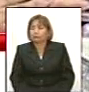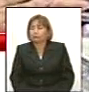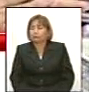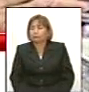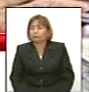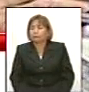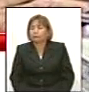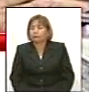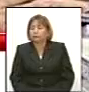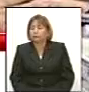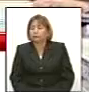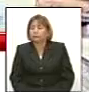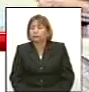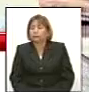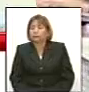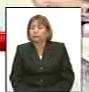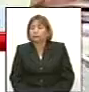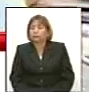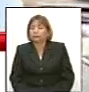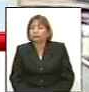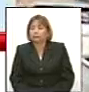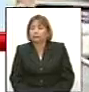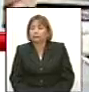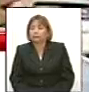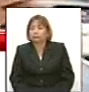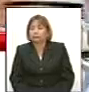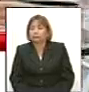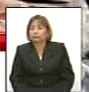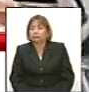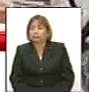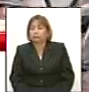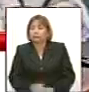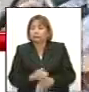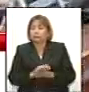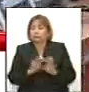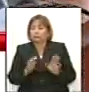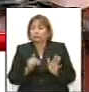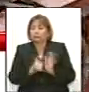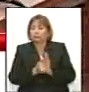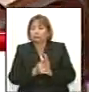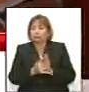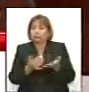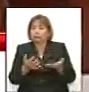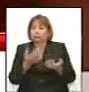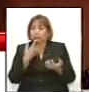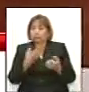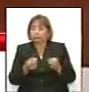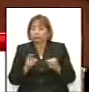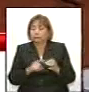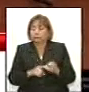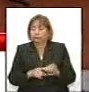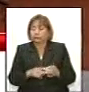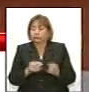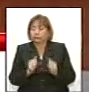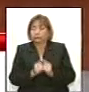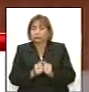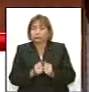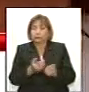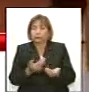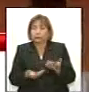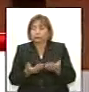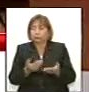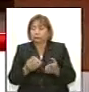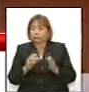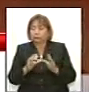Gracias, congresista. Yo creo que ya vamos yendo acabando y yo también quisiera intervenir, pero me pide una intervención el